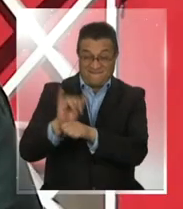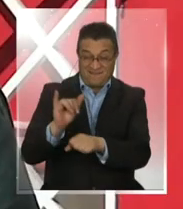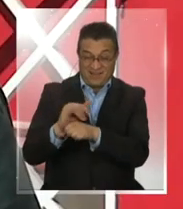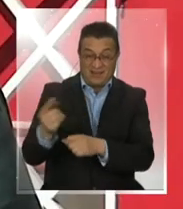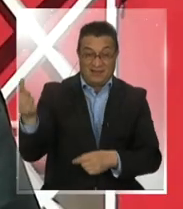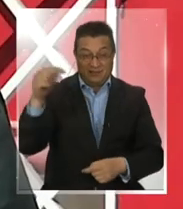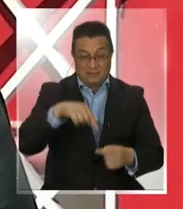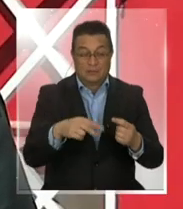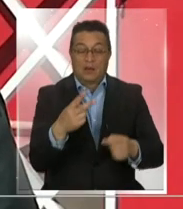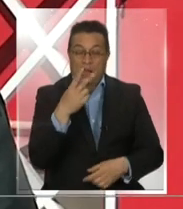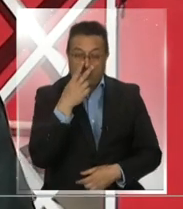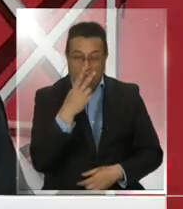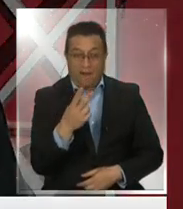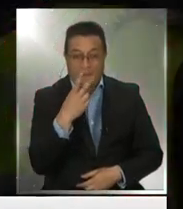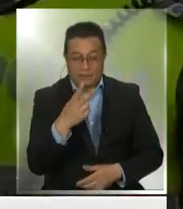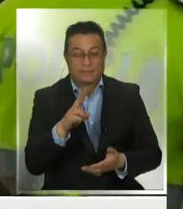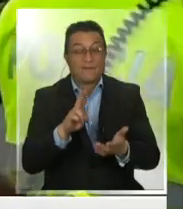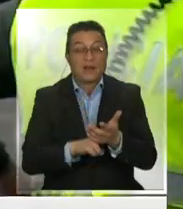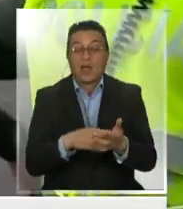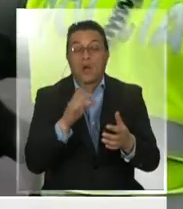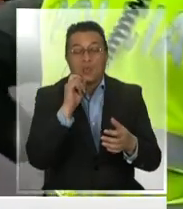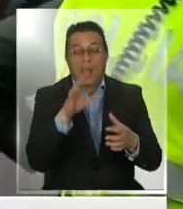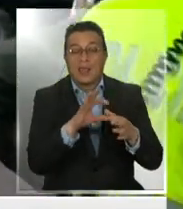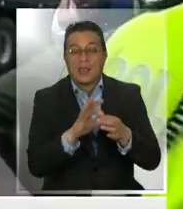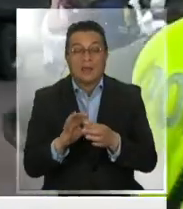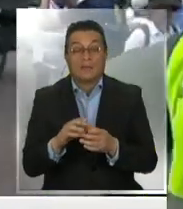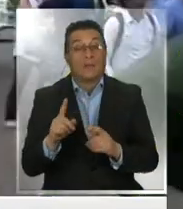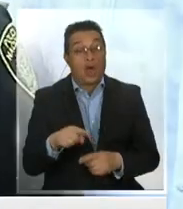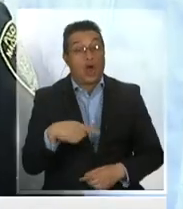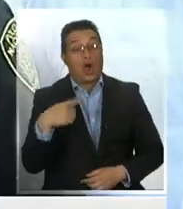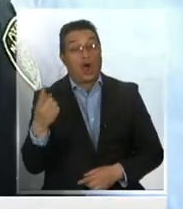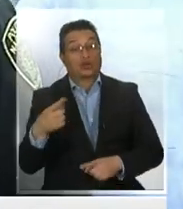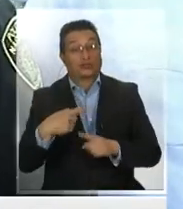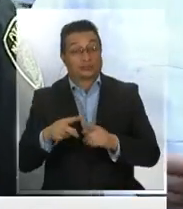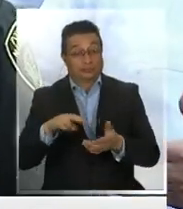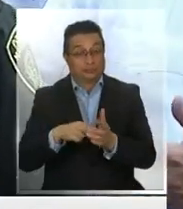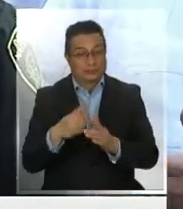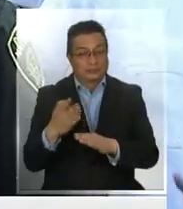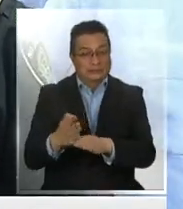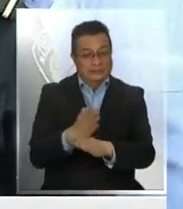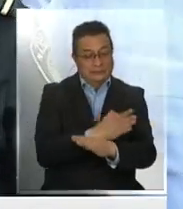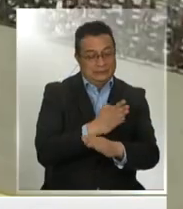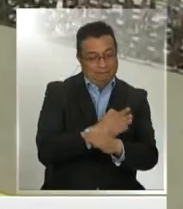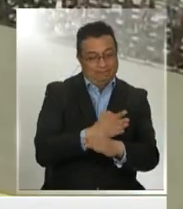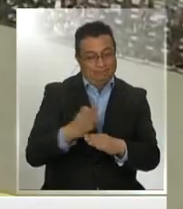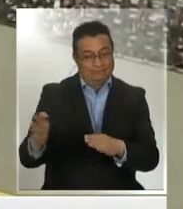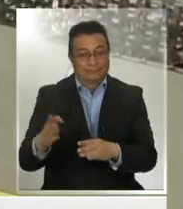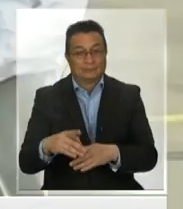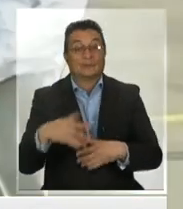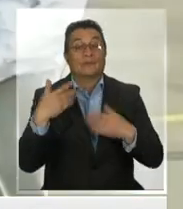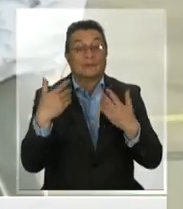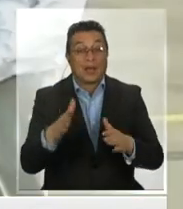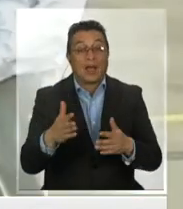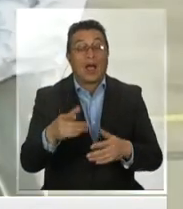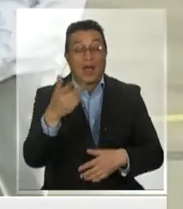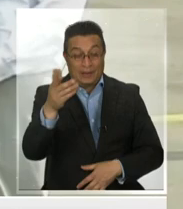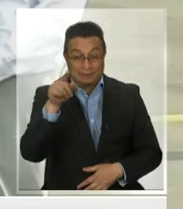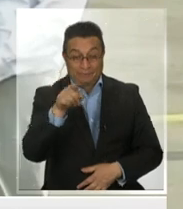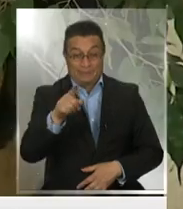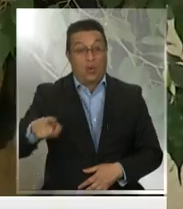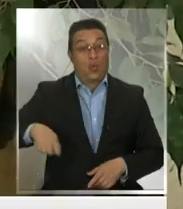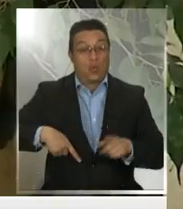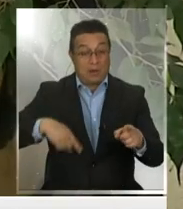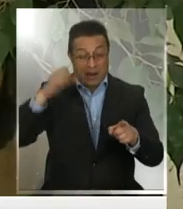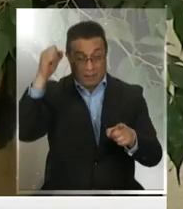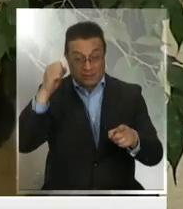a haber que ver, digamos, su realidad. Para otros, la crisis migratoria tiene un antes y un después. Después de que el señor Piñera